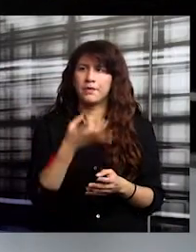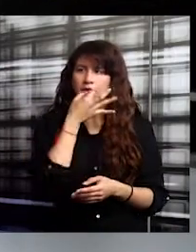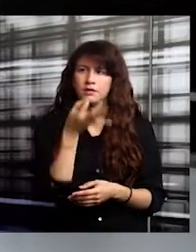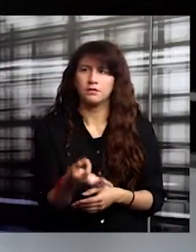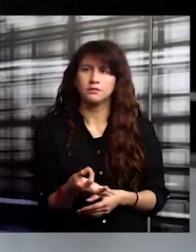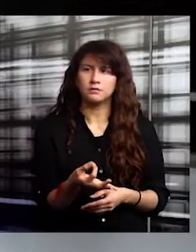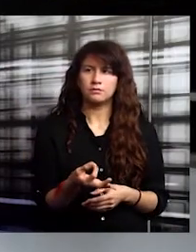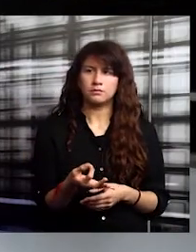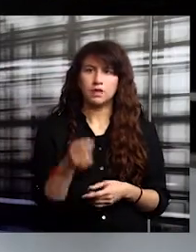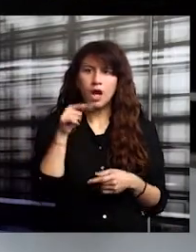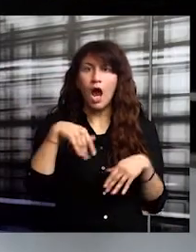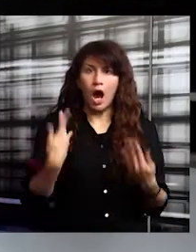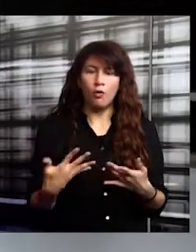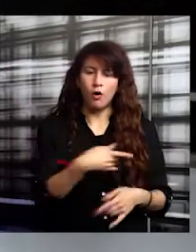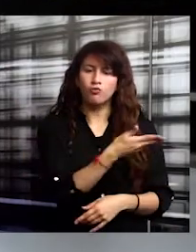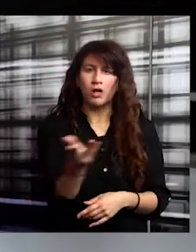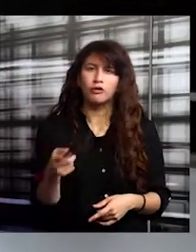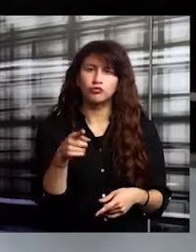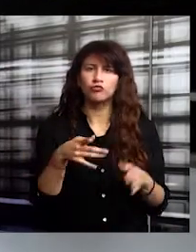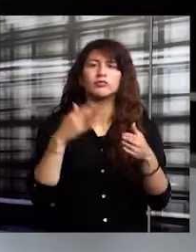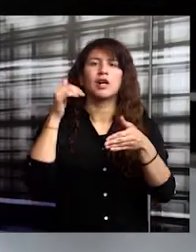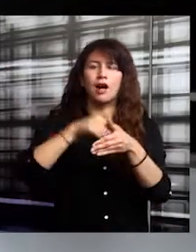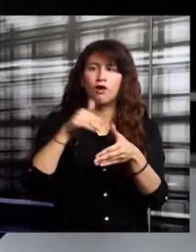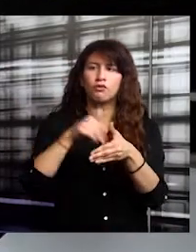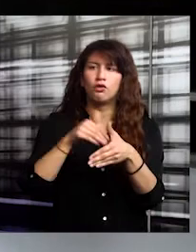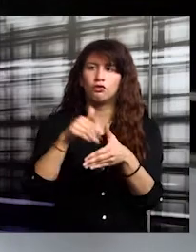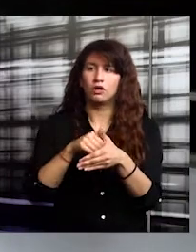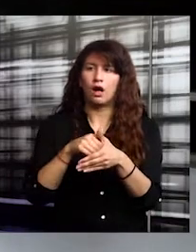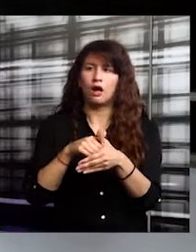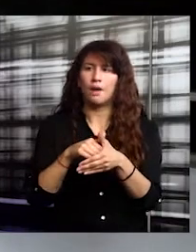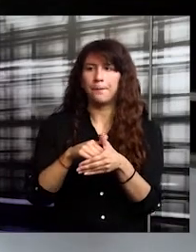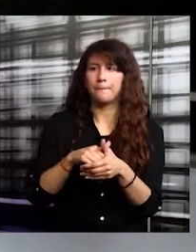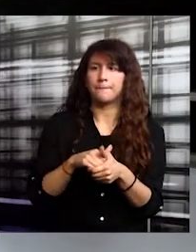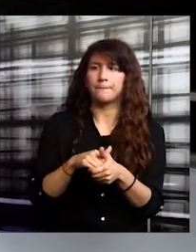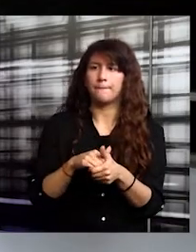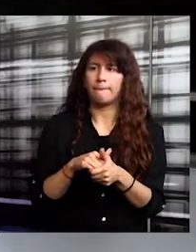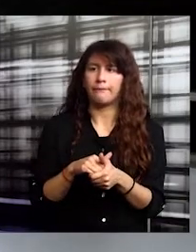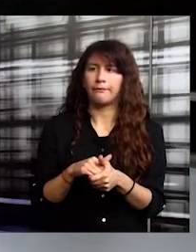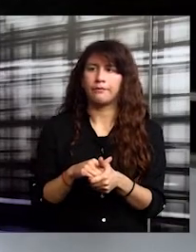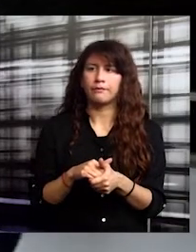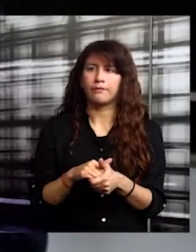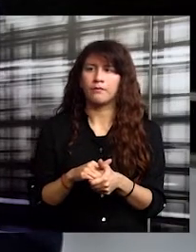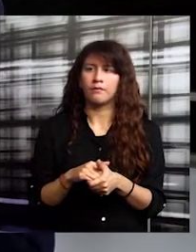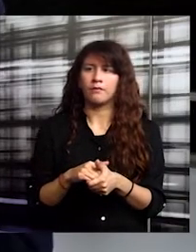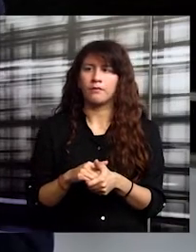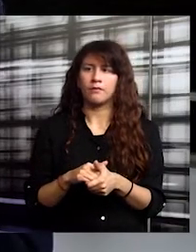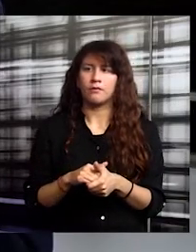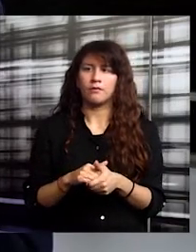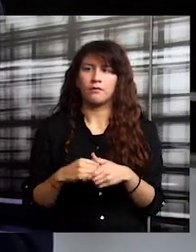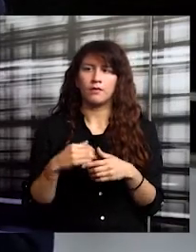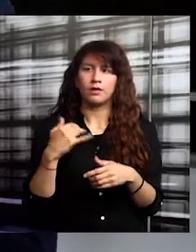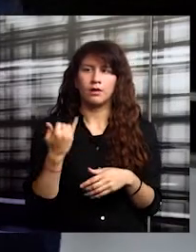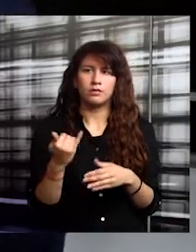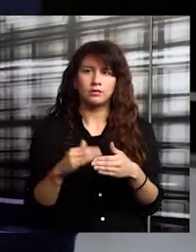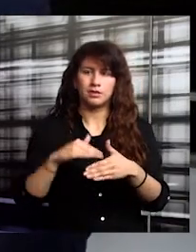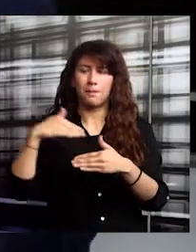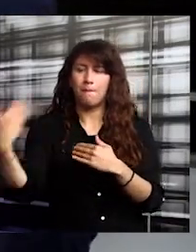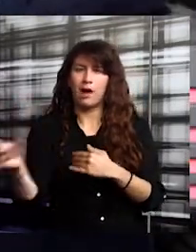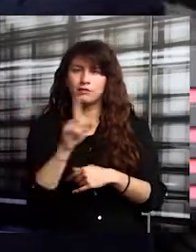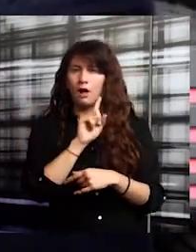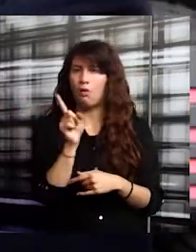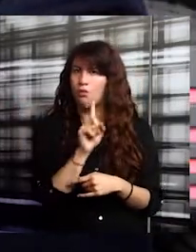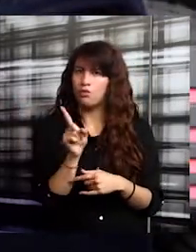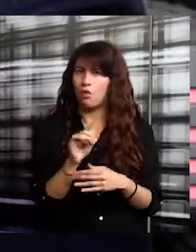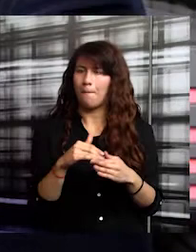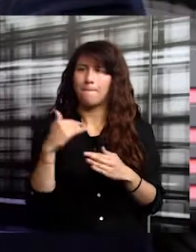o no quieren realmente un cambio de constitución. Sí. Si pasan o no pasa por eso. ¿Y qué opción quieren? ¿Quieren la opción A